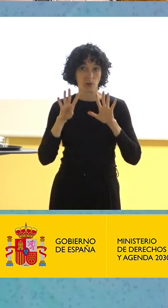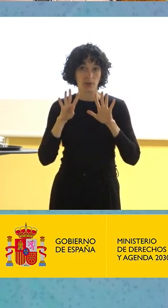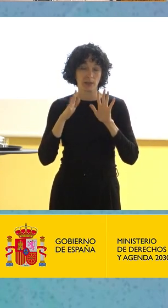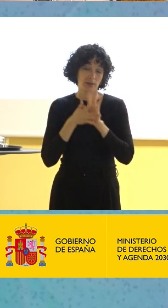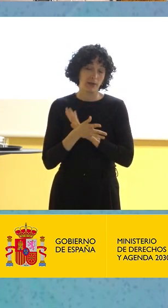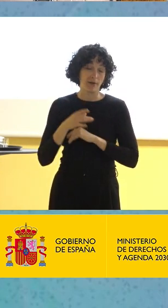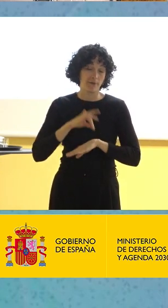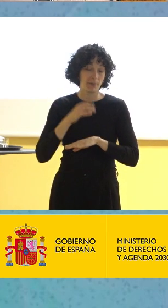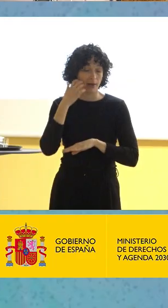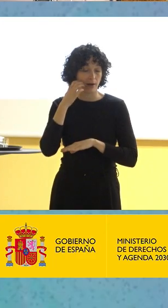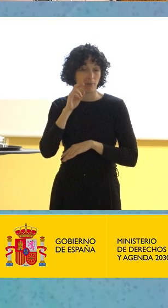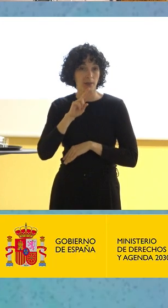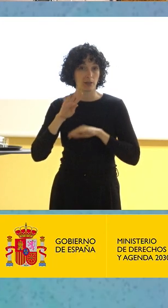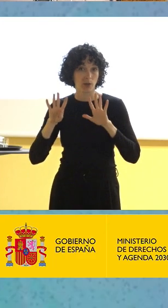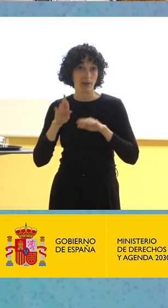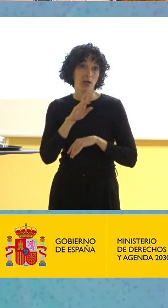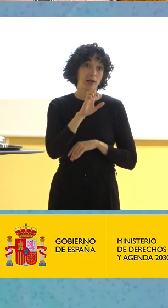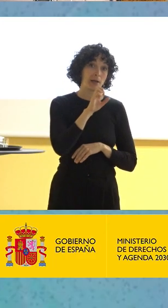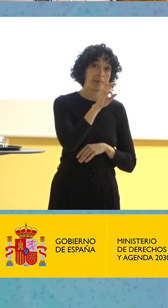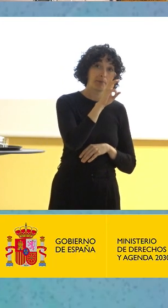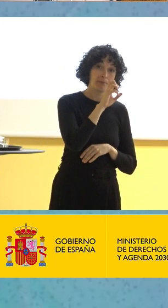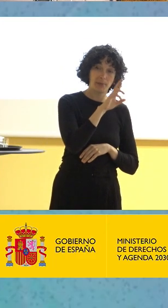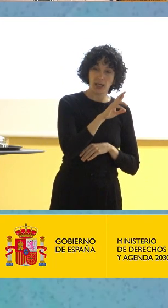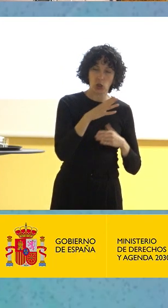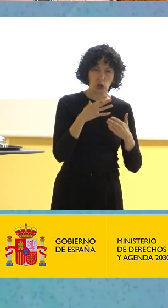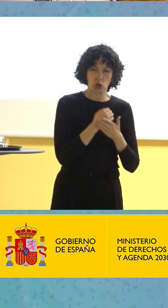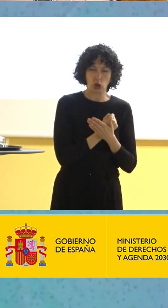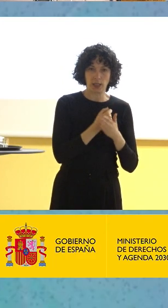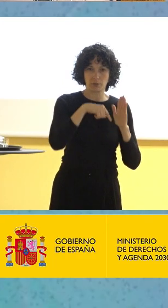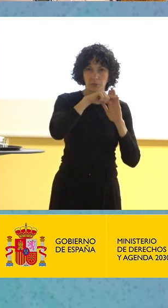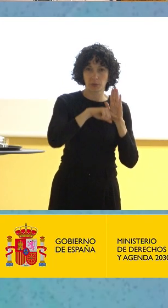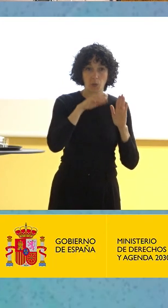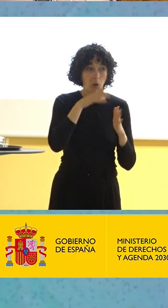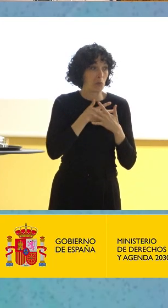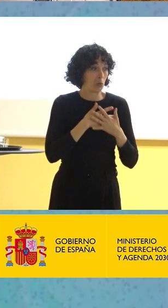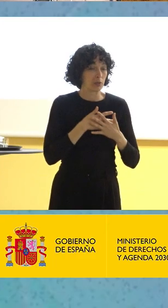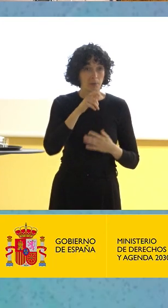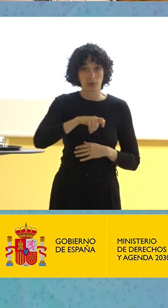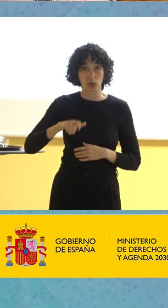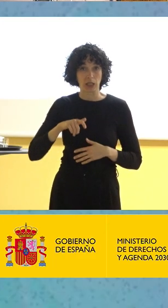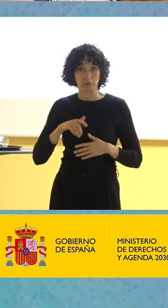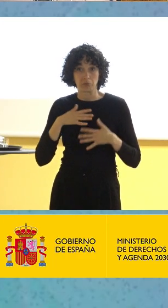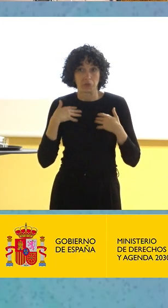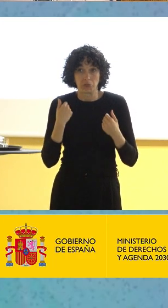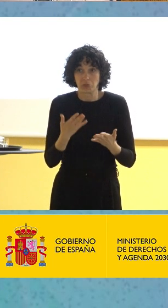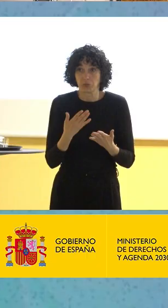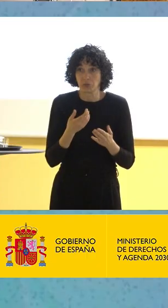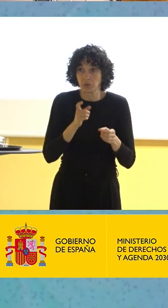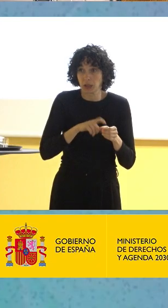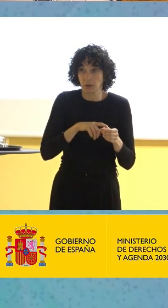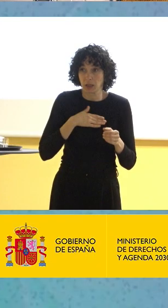raras, mientras que en el REPER se pueden recoger todas aquellas, ya que es voluntario y cada persona elige si quiere formar parte, ¿no?